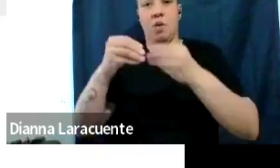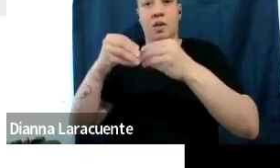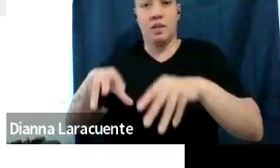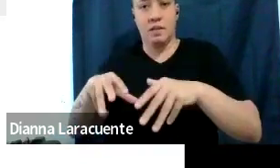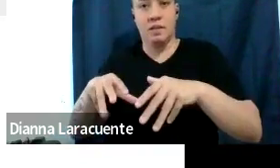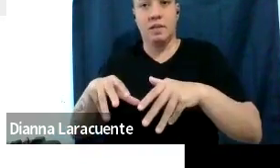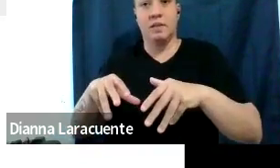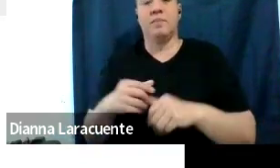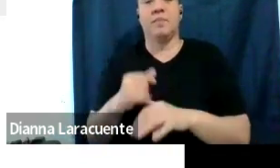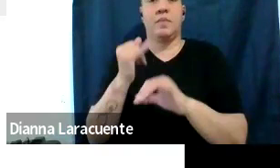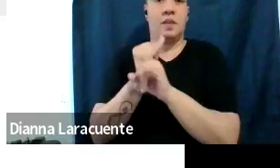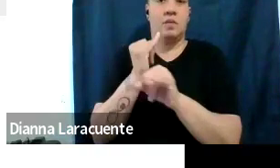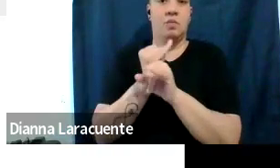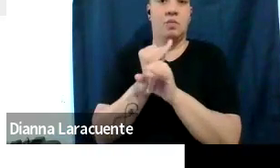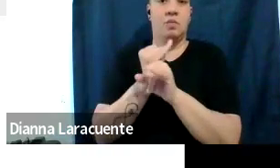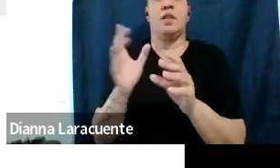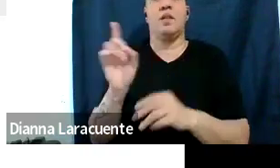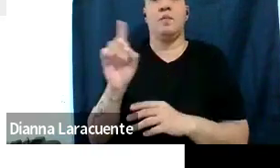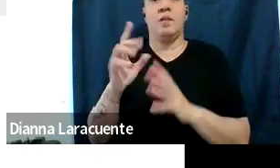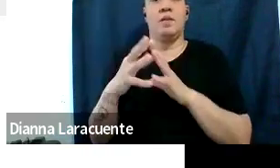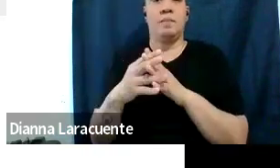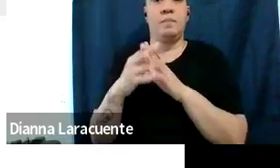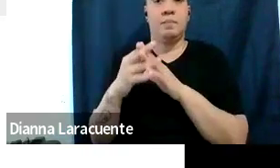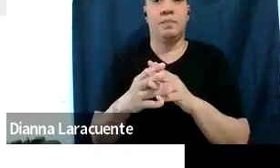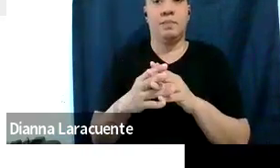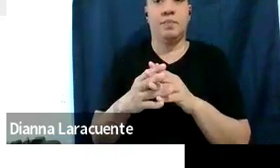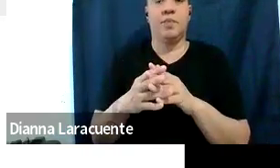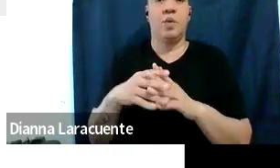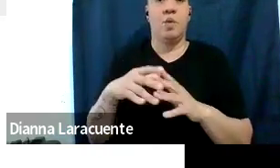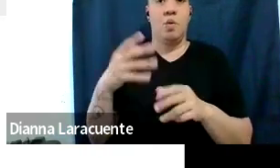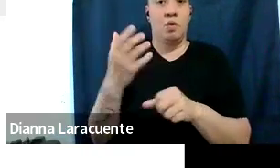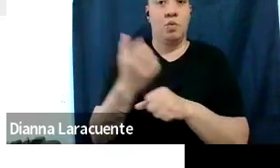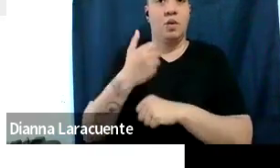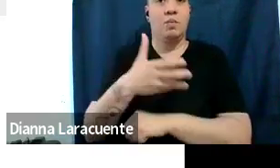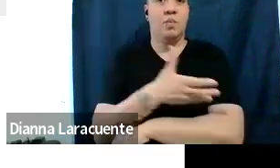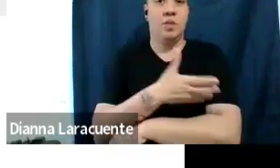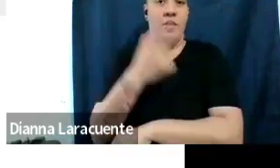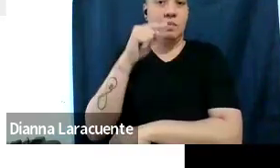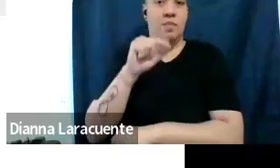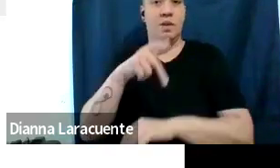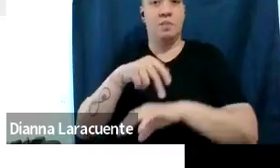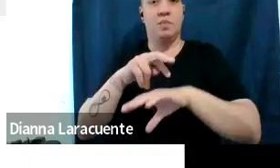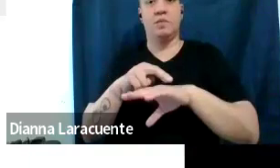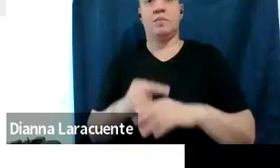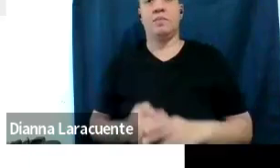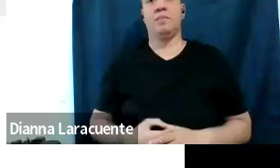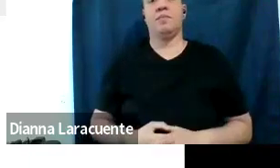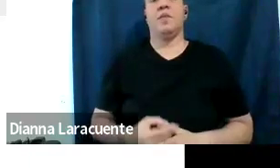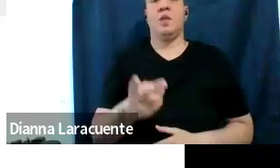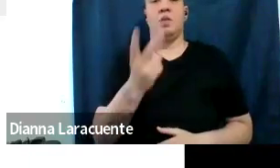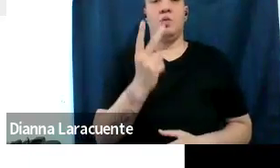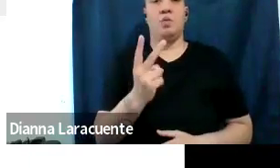las instituciones democráticas americanas conseguir poderes para Puerto Rico, pero eran dos